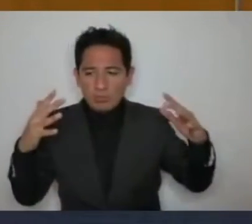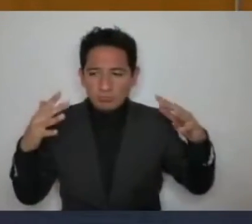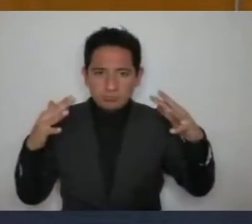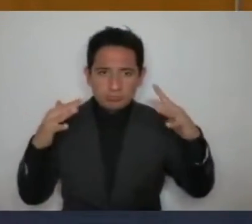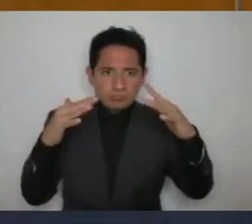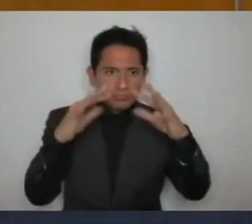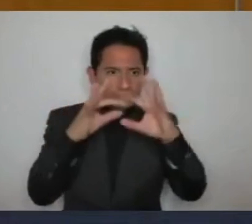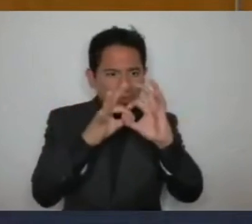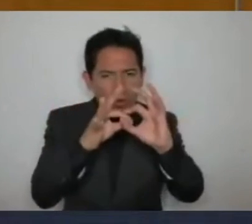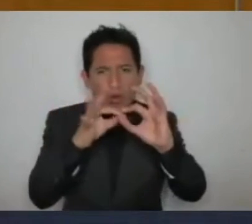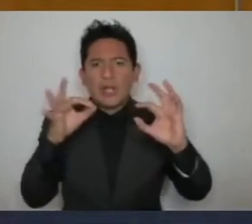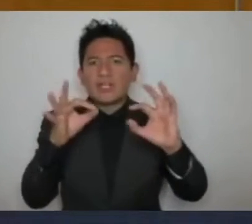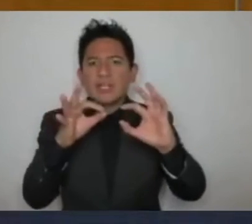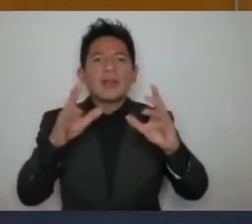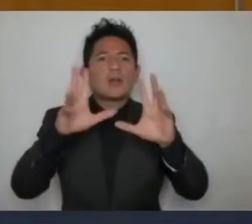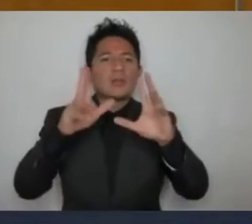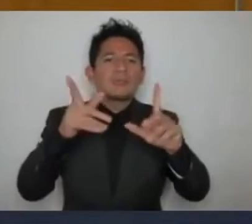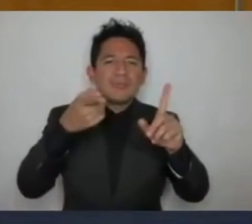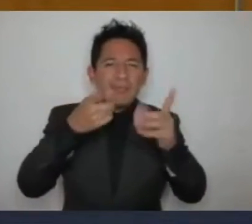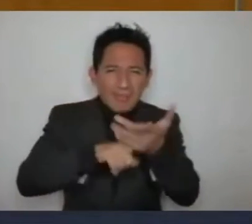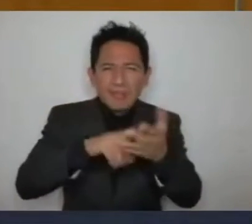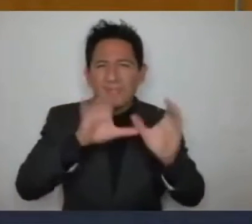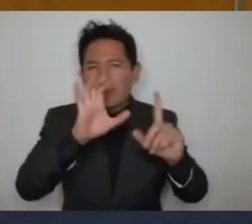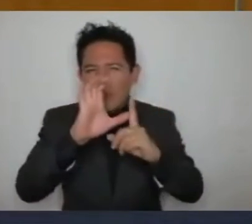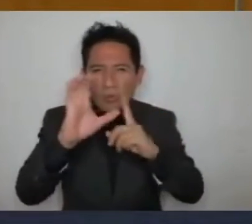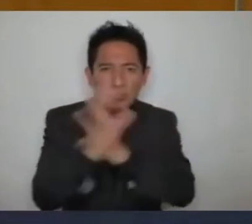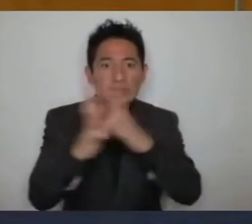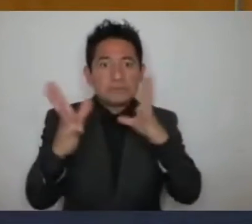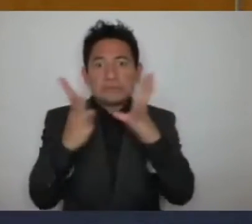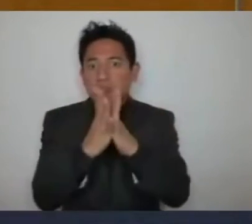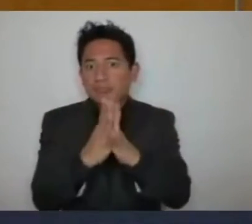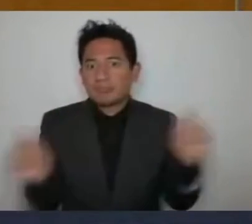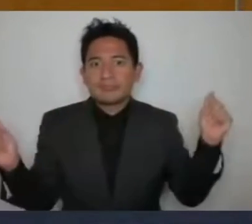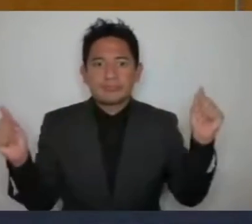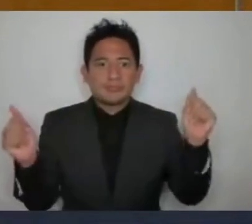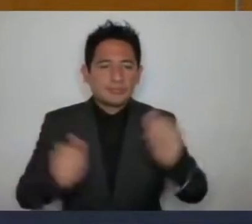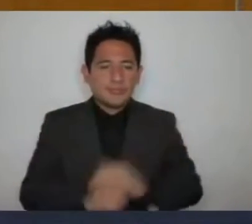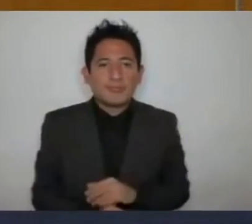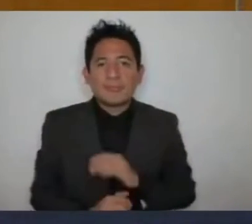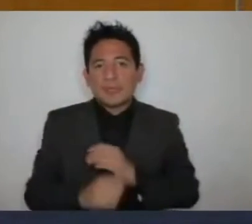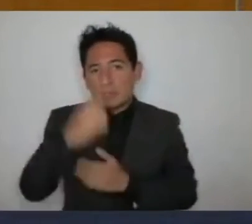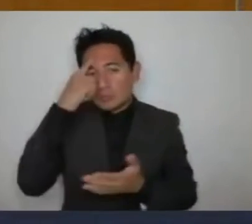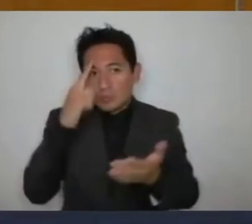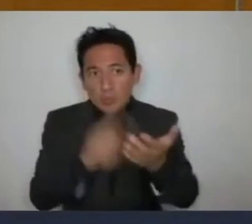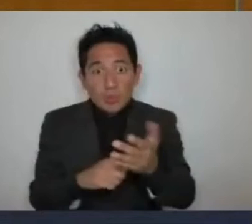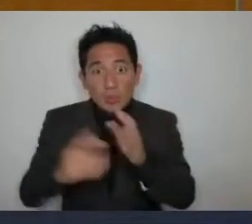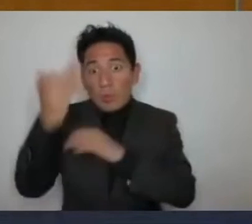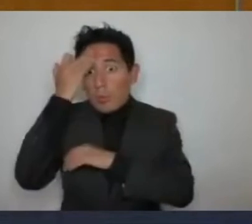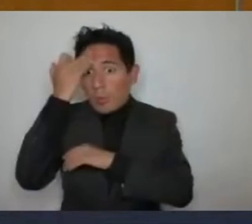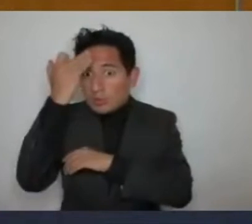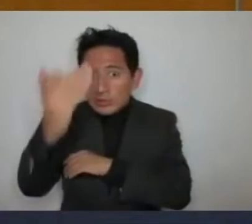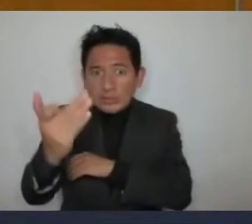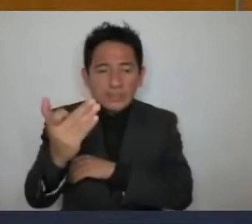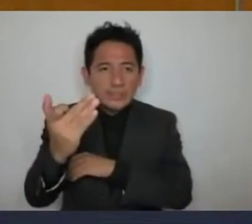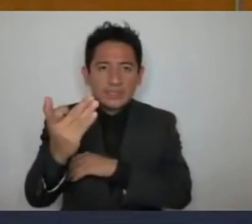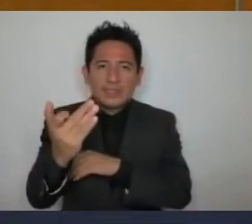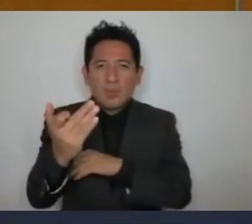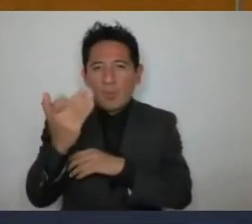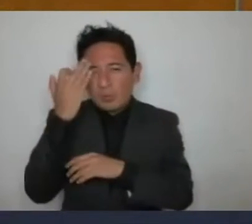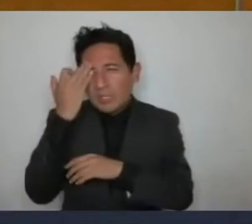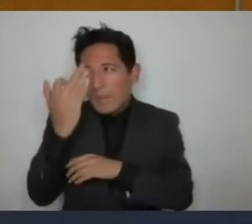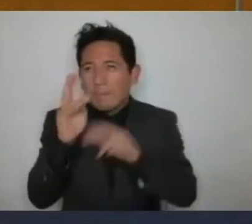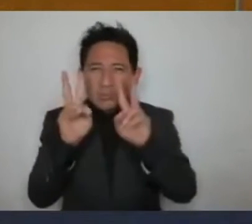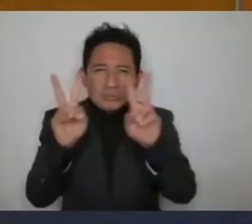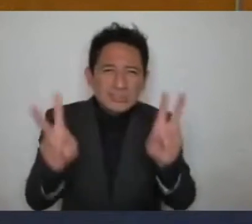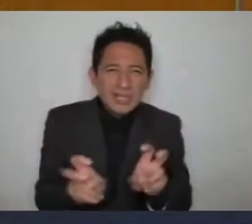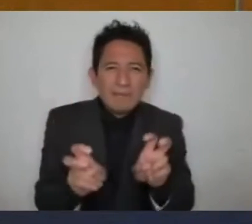muchos muchos otros creo que que el tema no se agota definitivamente definitivamente no se agota